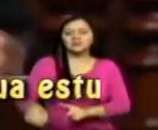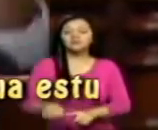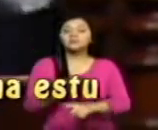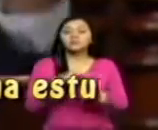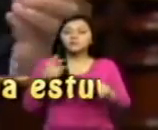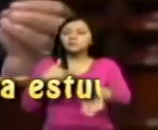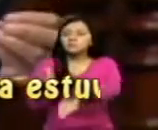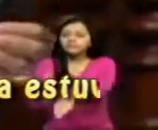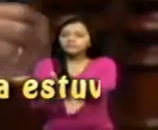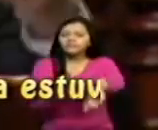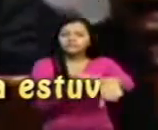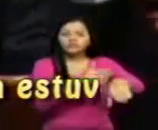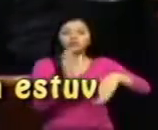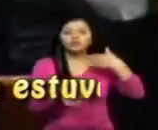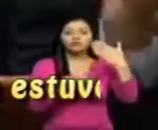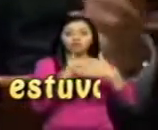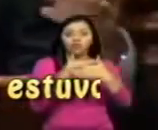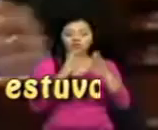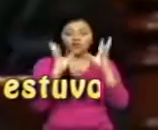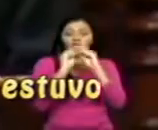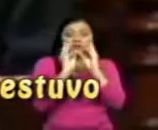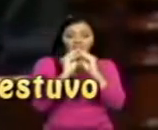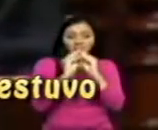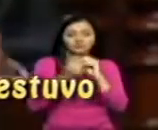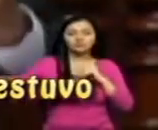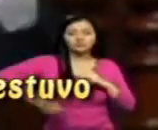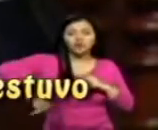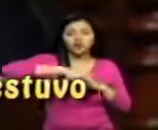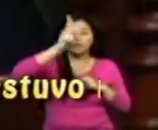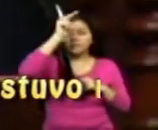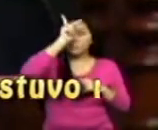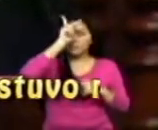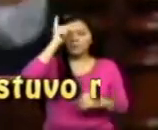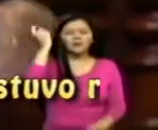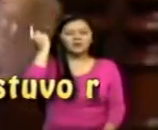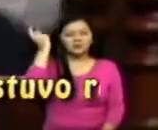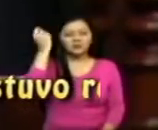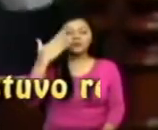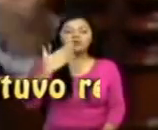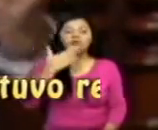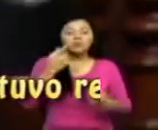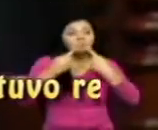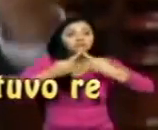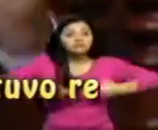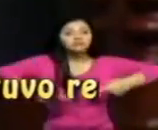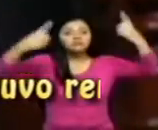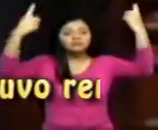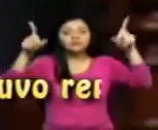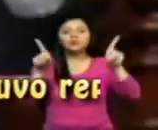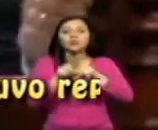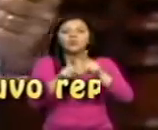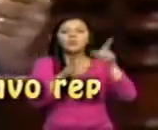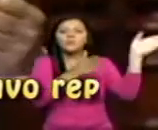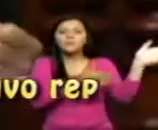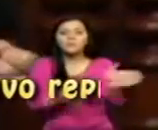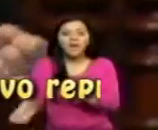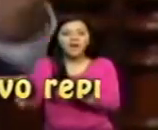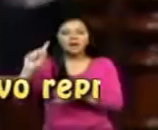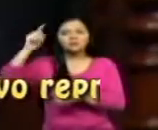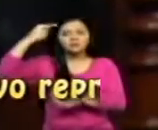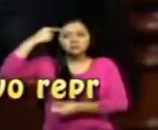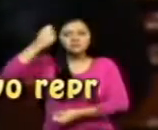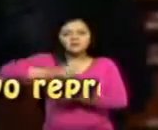Invito a este Parlamento, al Perú entero, a que proclamemos una política de